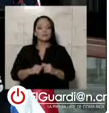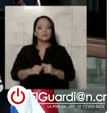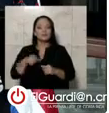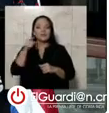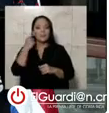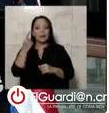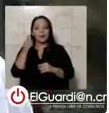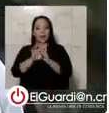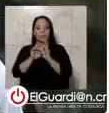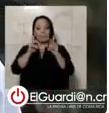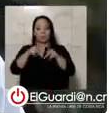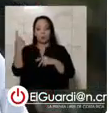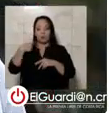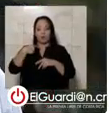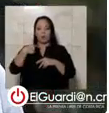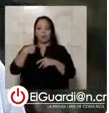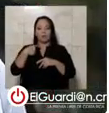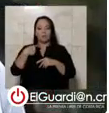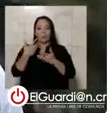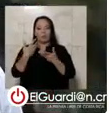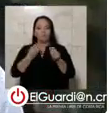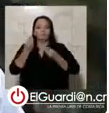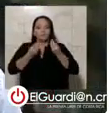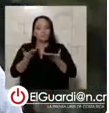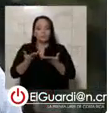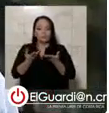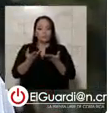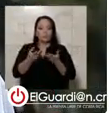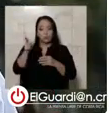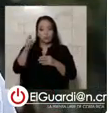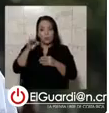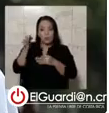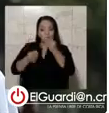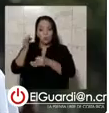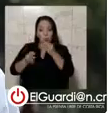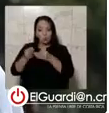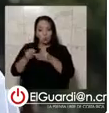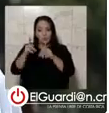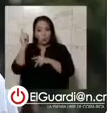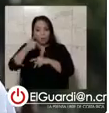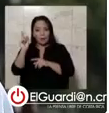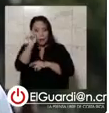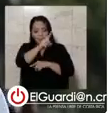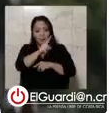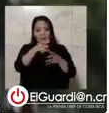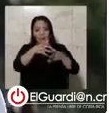a la marcha, ¿qué podría hacer? Y también si considera justo, ¿verdad? Que obliguen a alguien a ir así a lo que han llamado la Gran Marcha